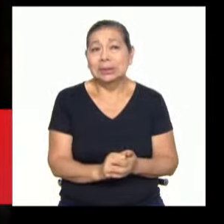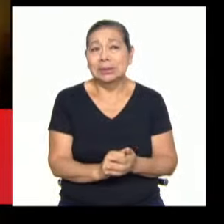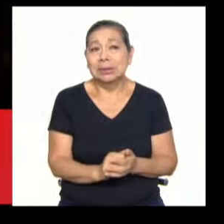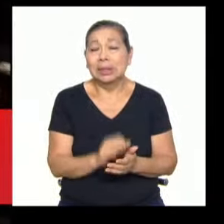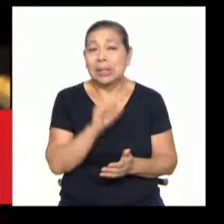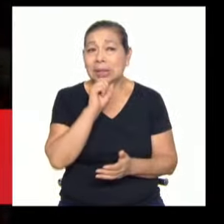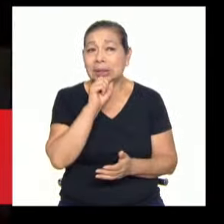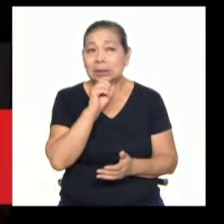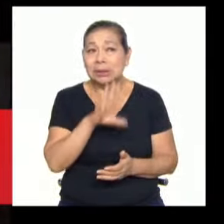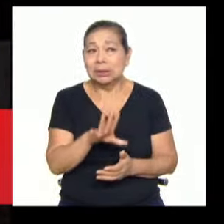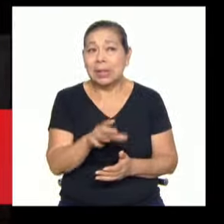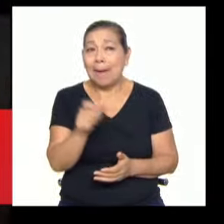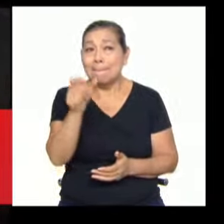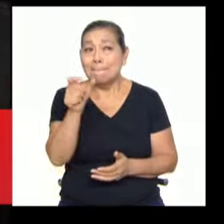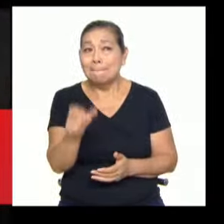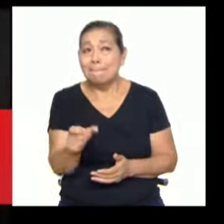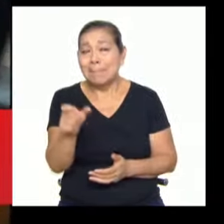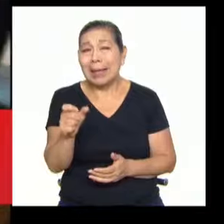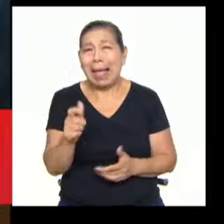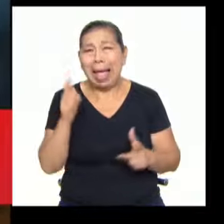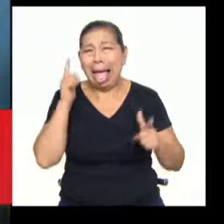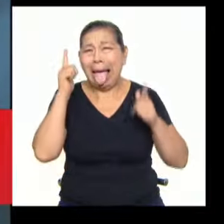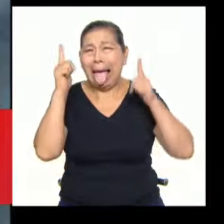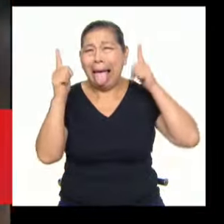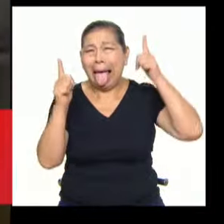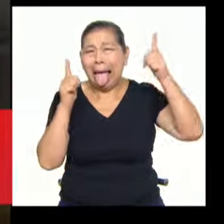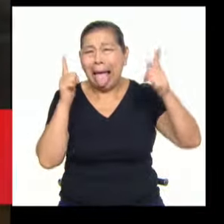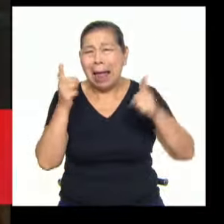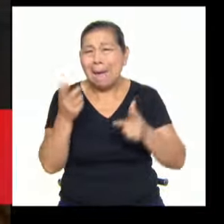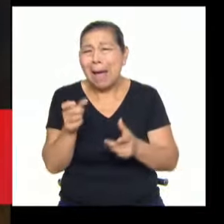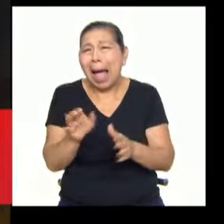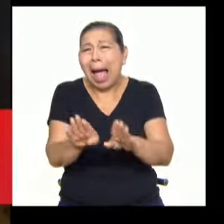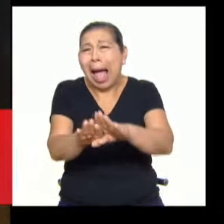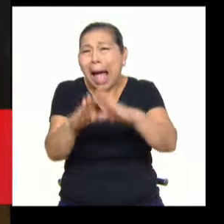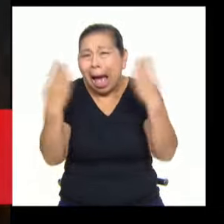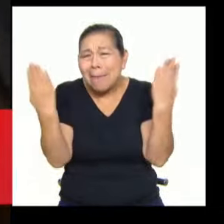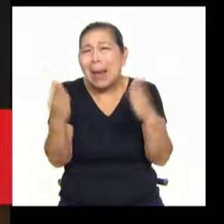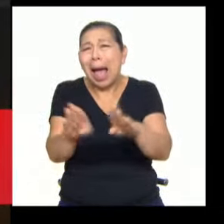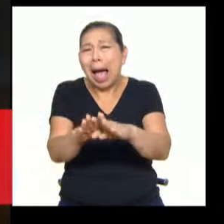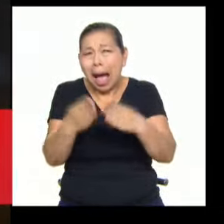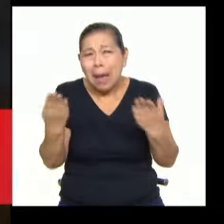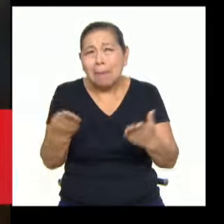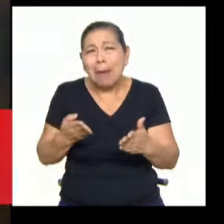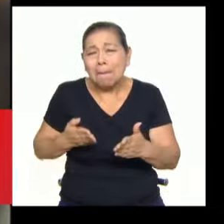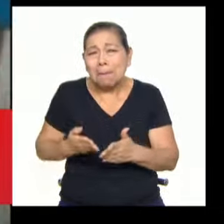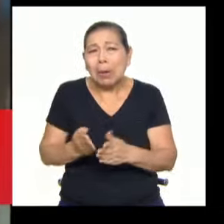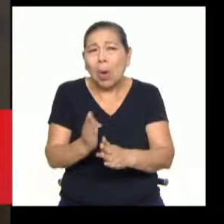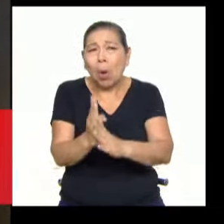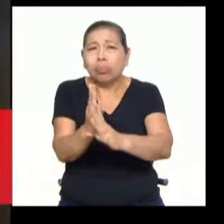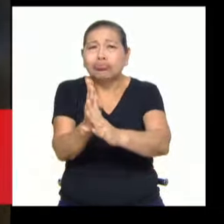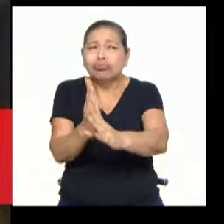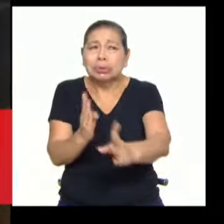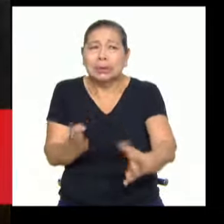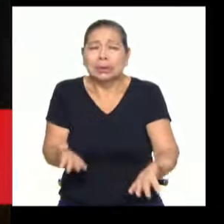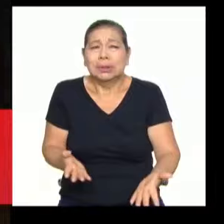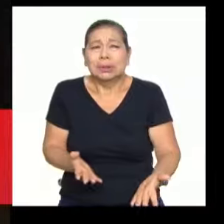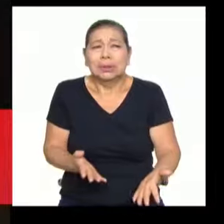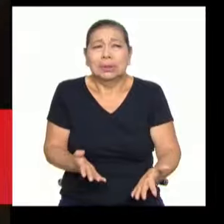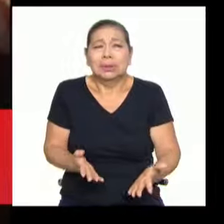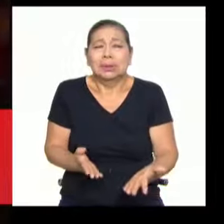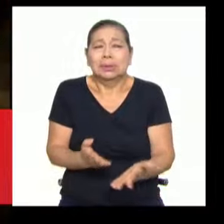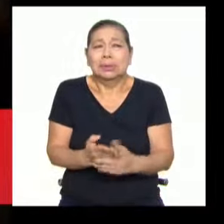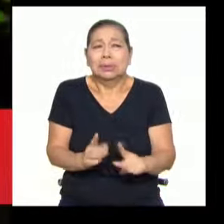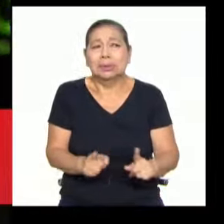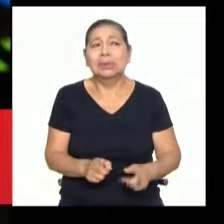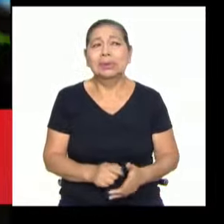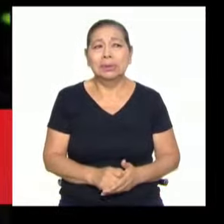dando cuenta que la gente está gritando incluso para que abran la puerta y es que es una larga fila de